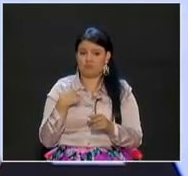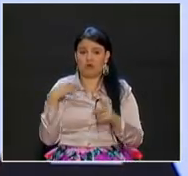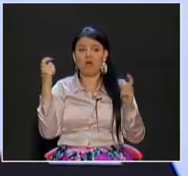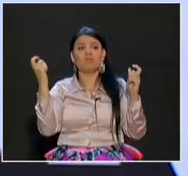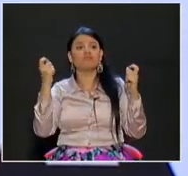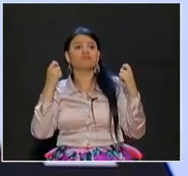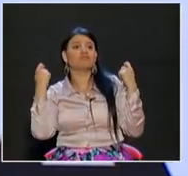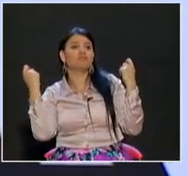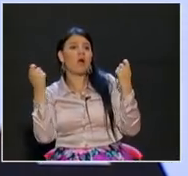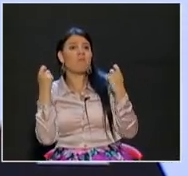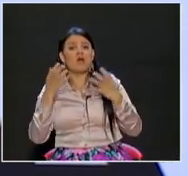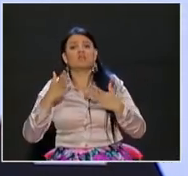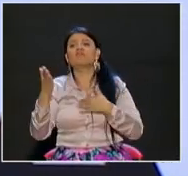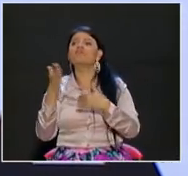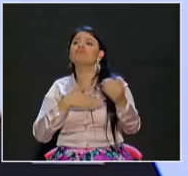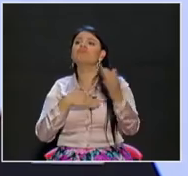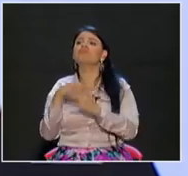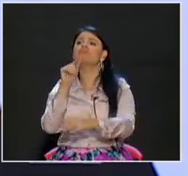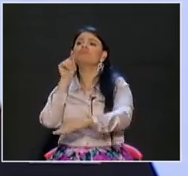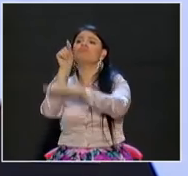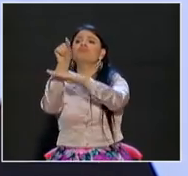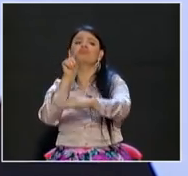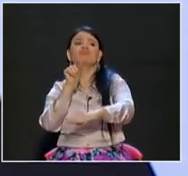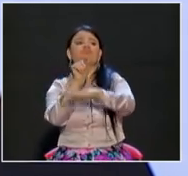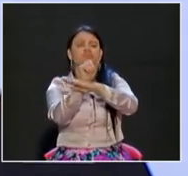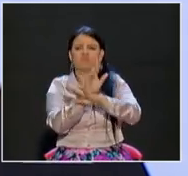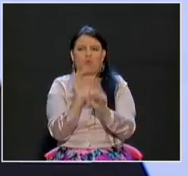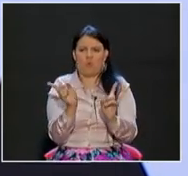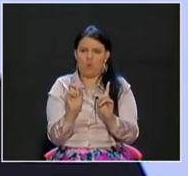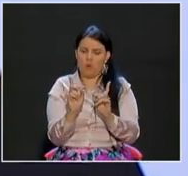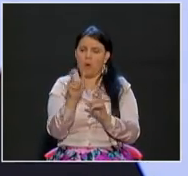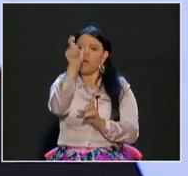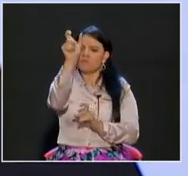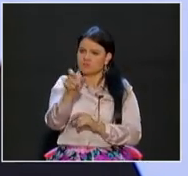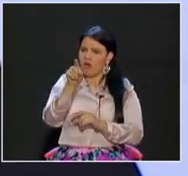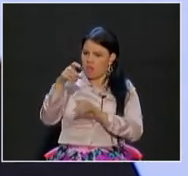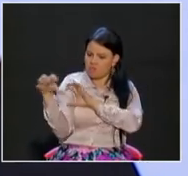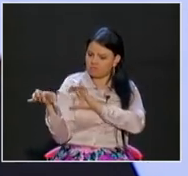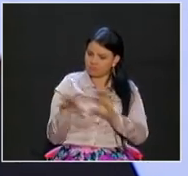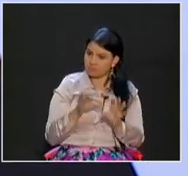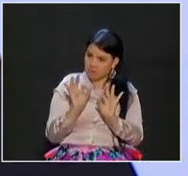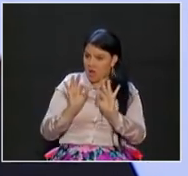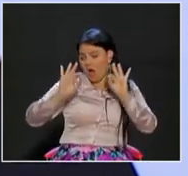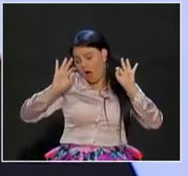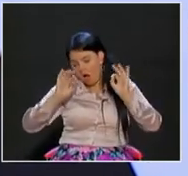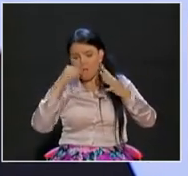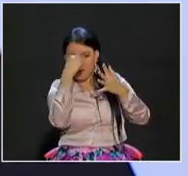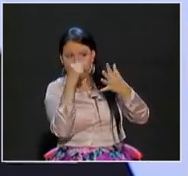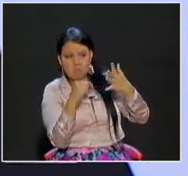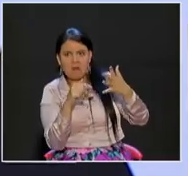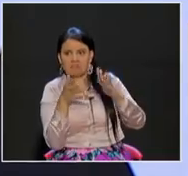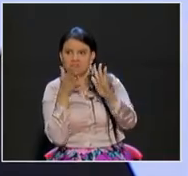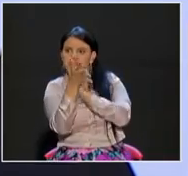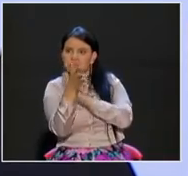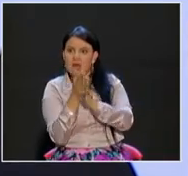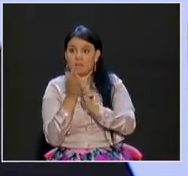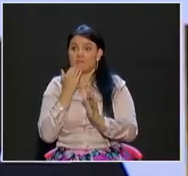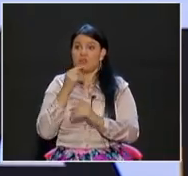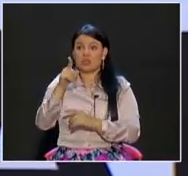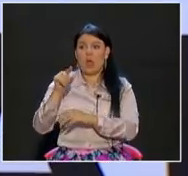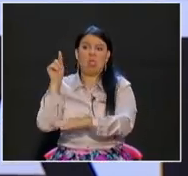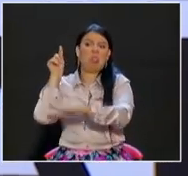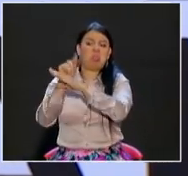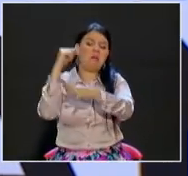todo vale yo creo que a la gente hay que reconocerle lo bueno y porque cuando uno habla bien de los demás habla bien de uno mismo